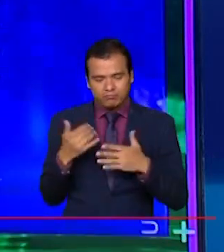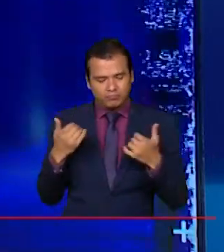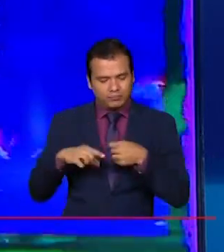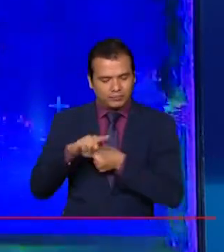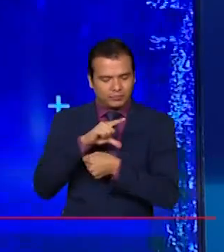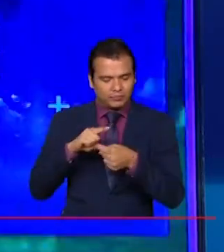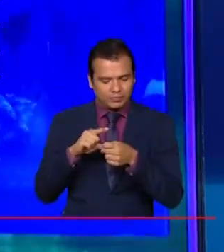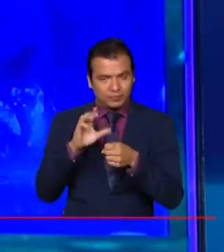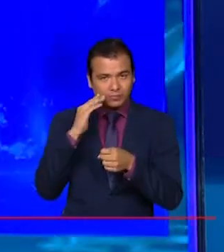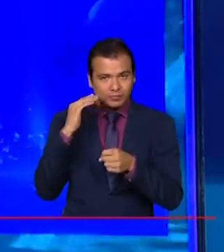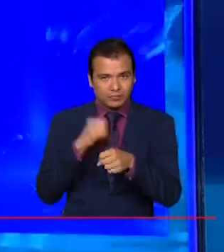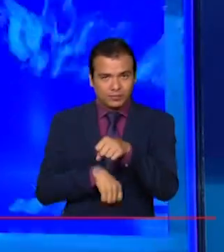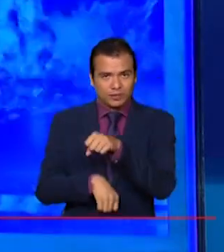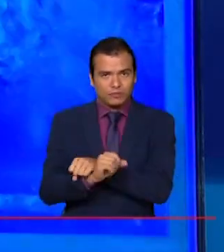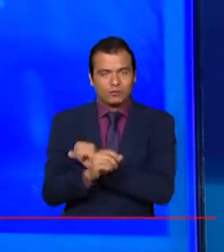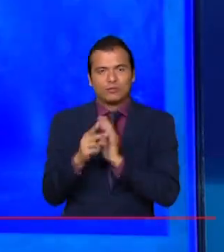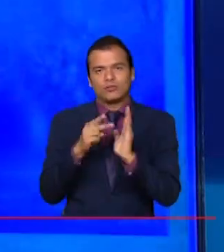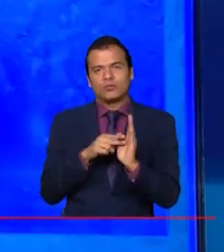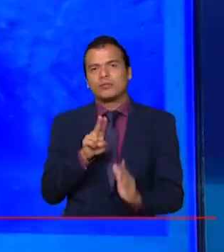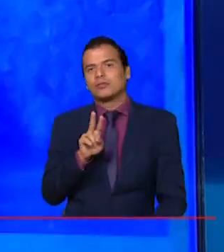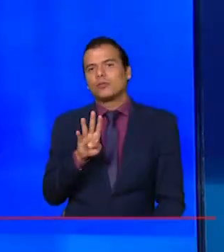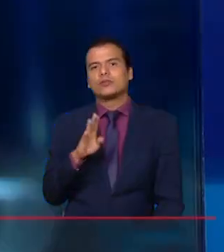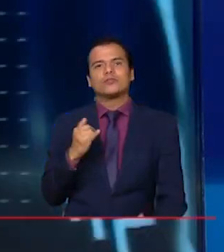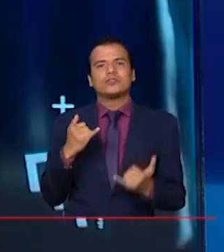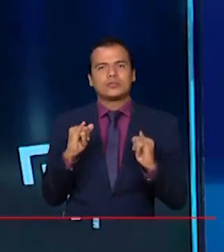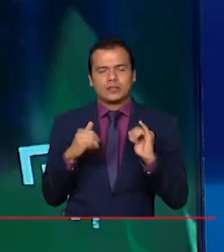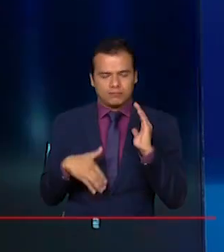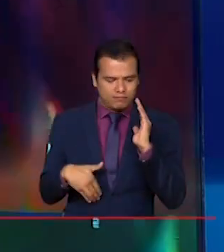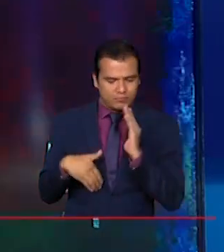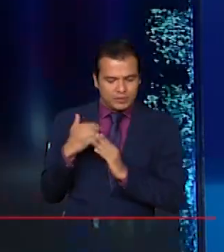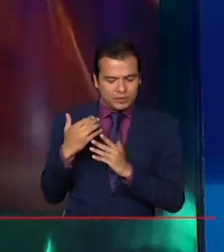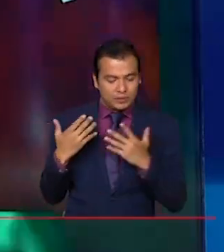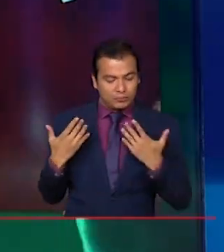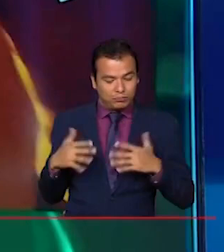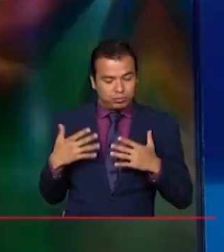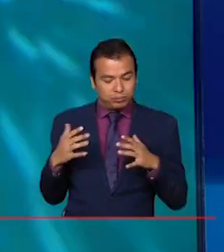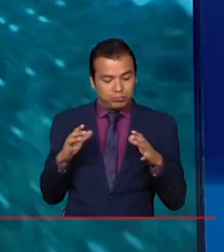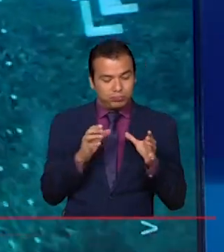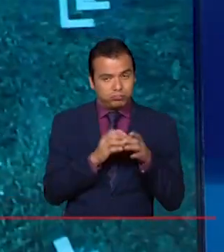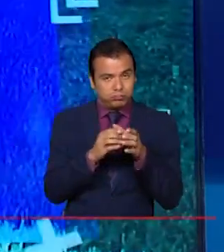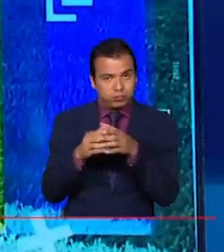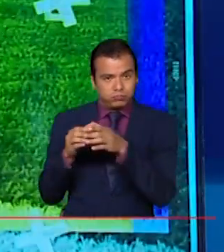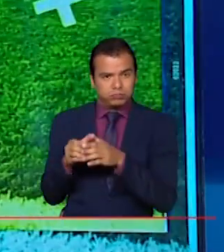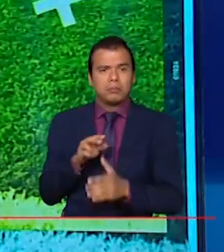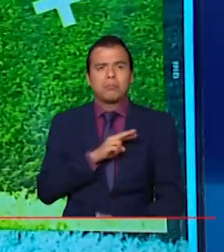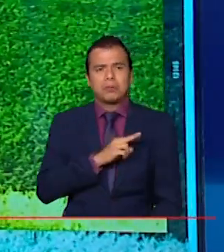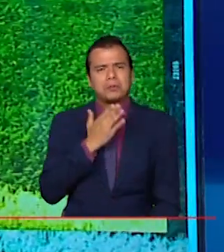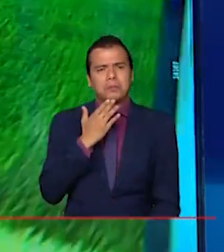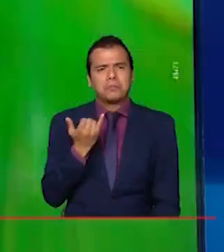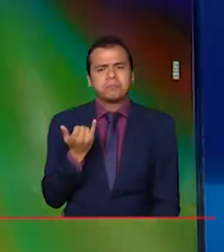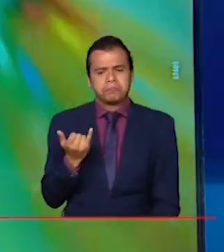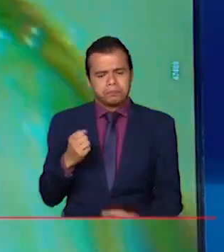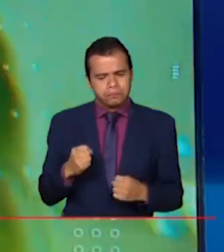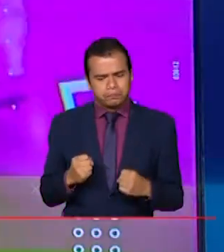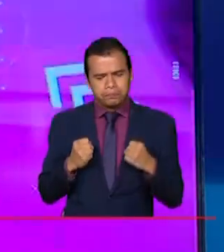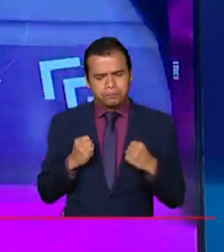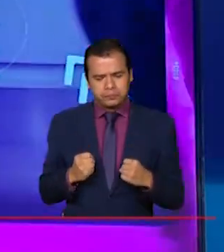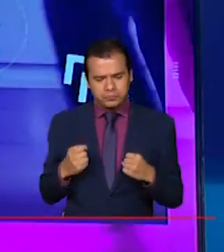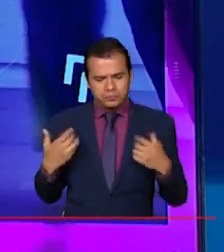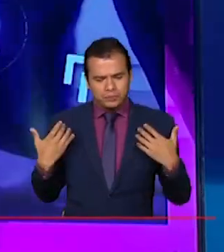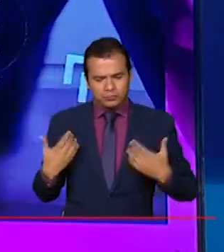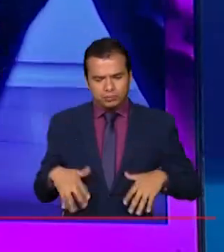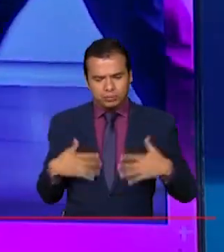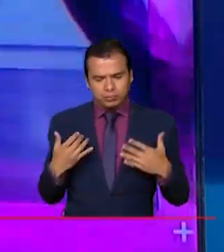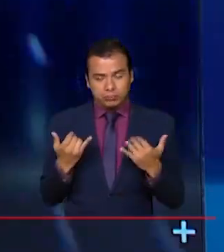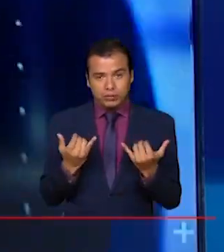inició la Liga Femenina 2024 con una histórica participación, atención, de equipos de la región, de equipos del Valle del